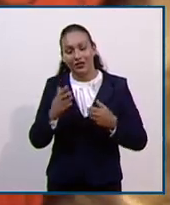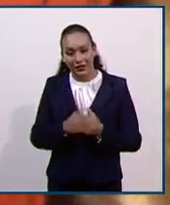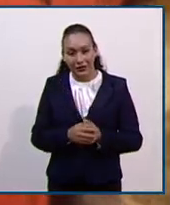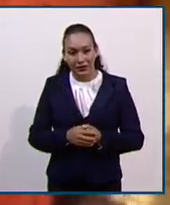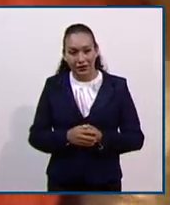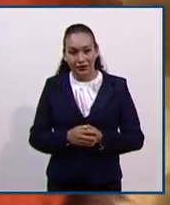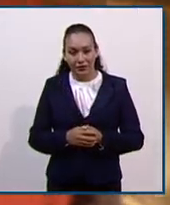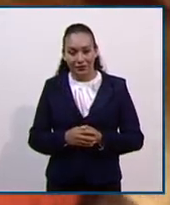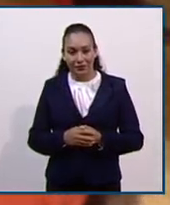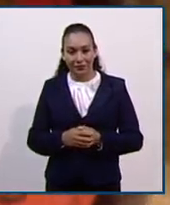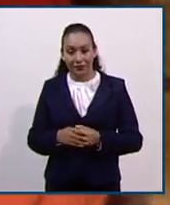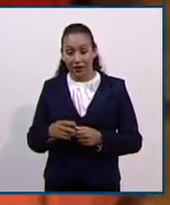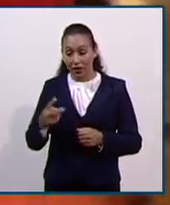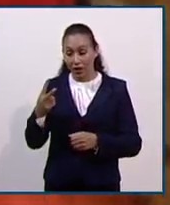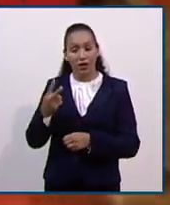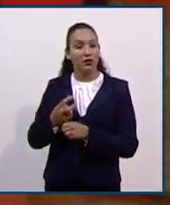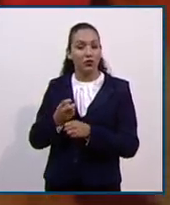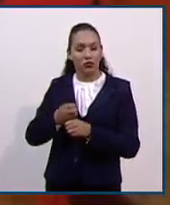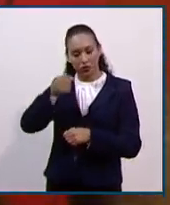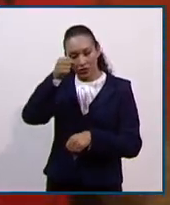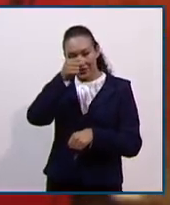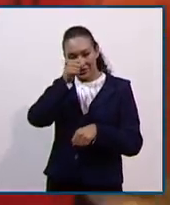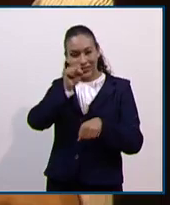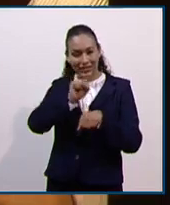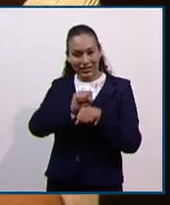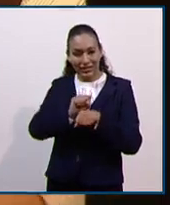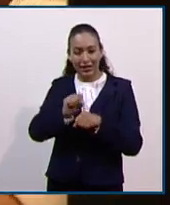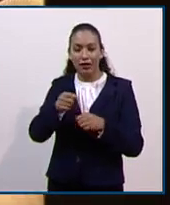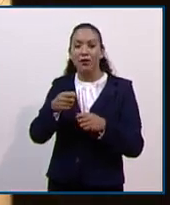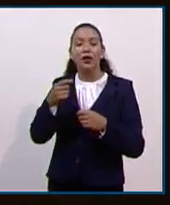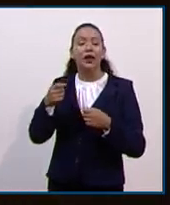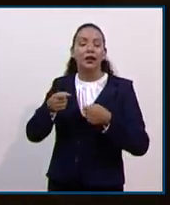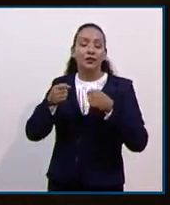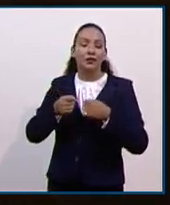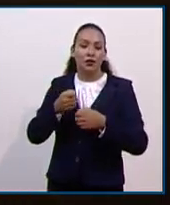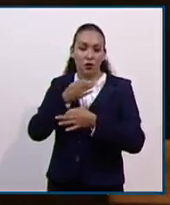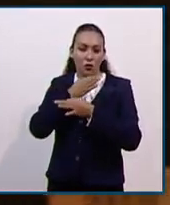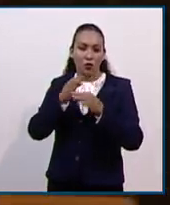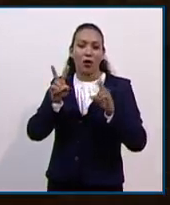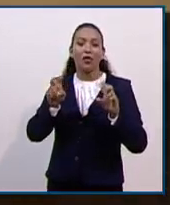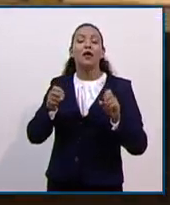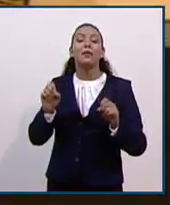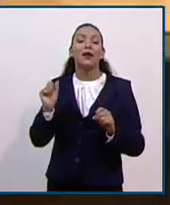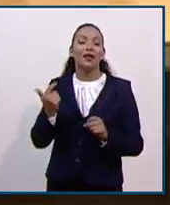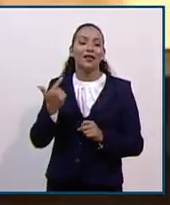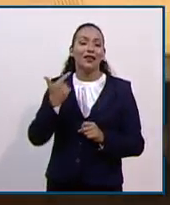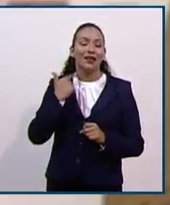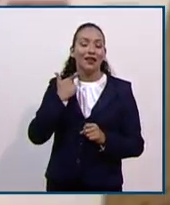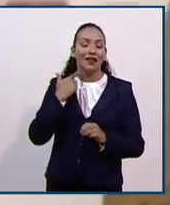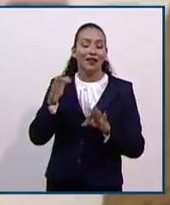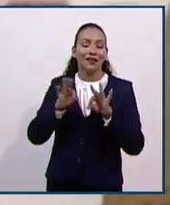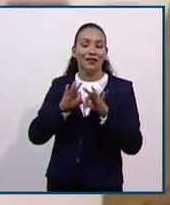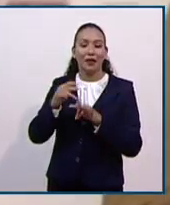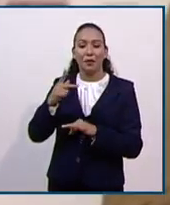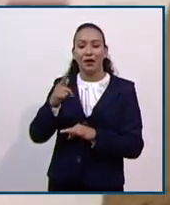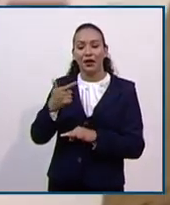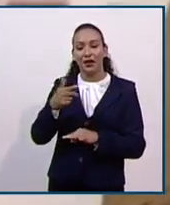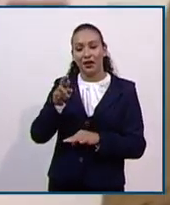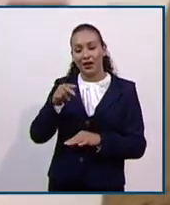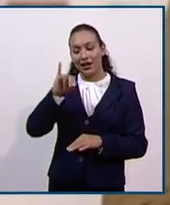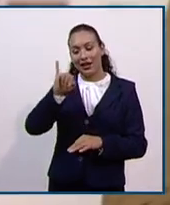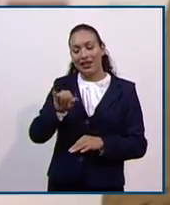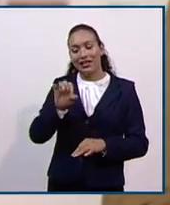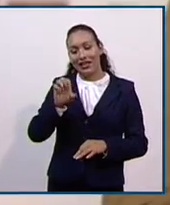lo afirmado por el subsecretario de Seguridad Pública Federal en torno al caso del extitular de la PGR, Jesús N.,